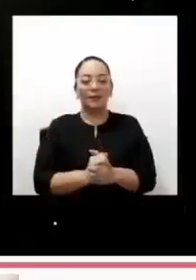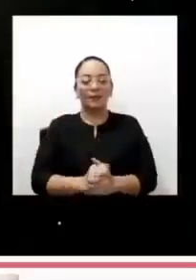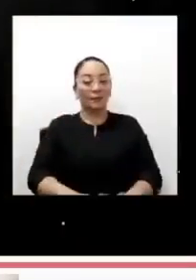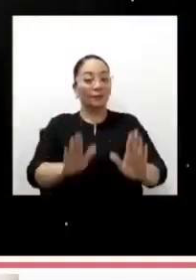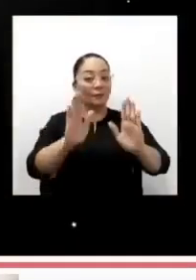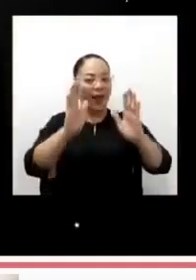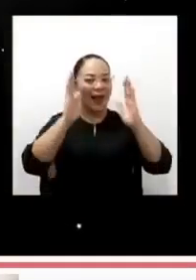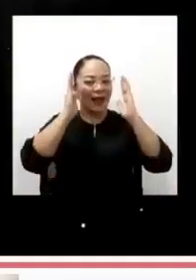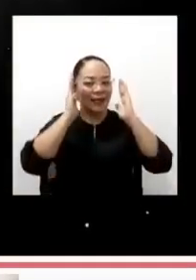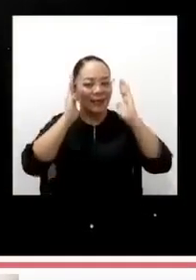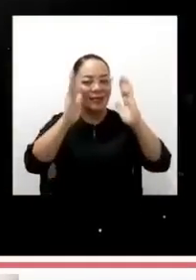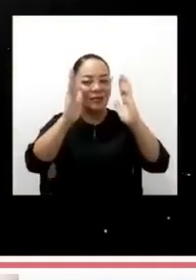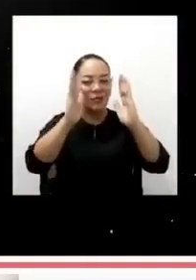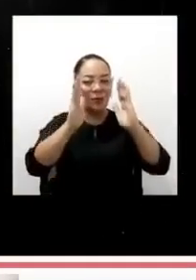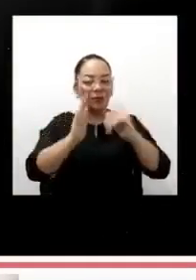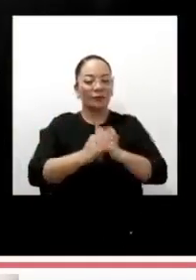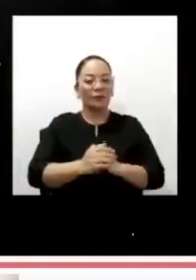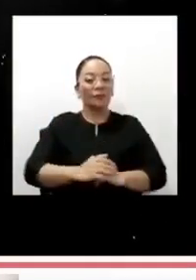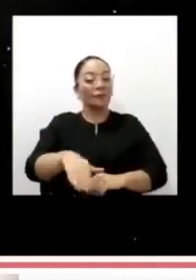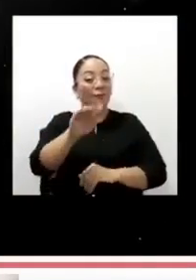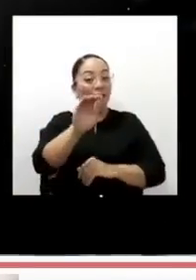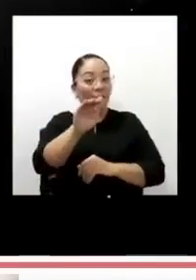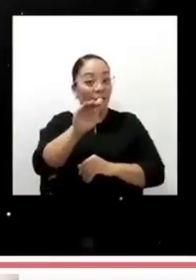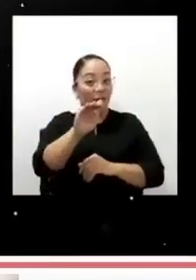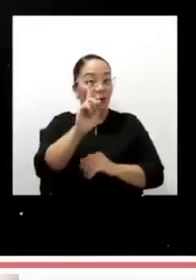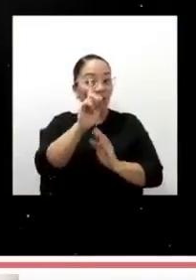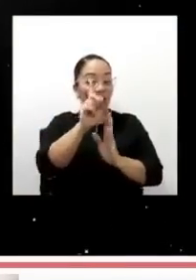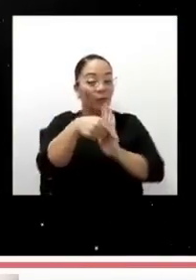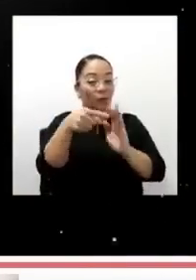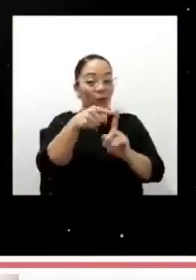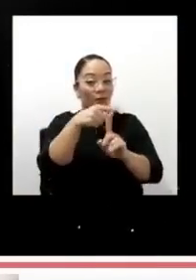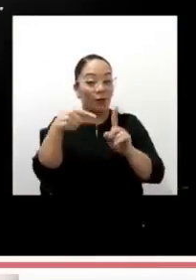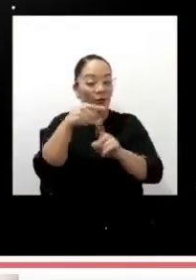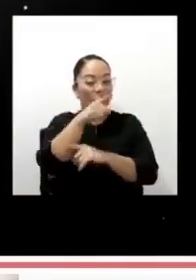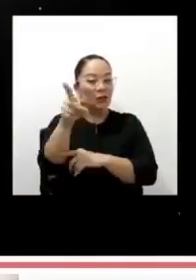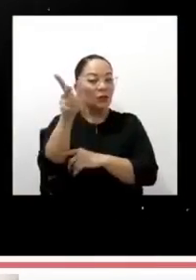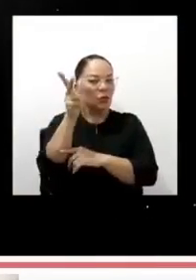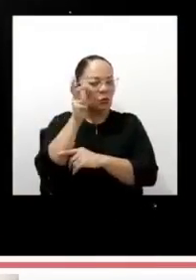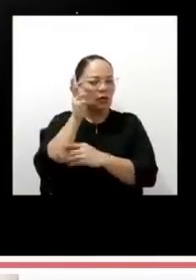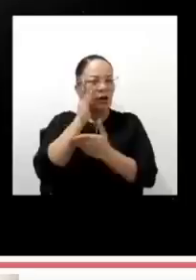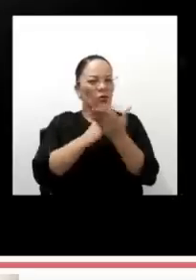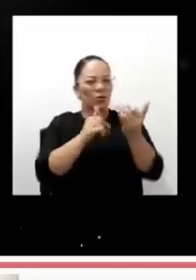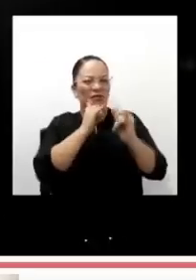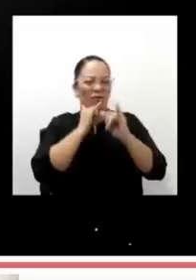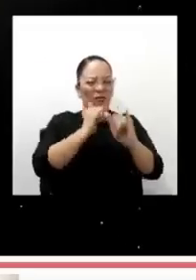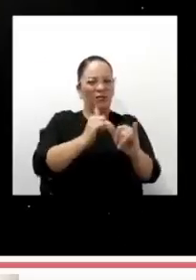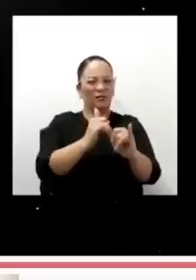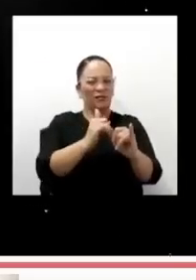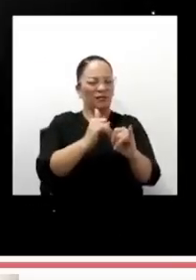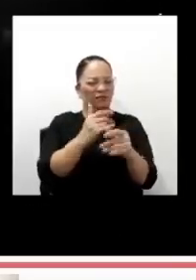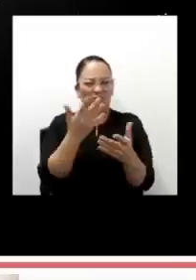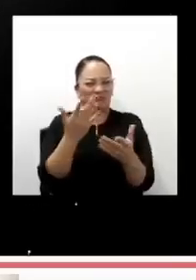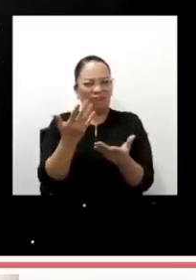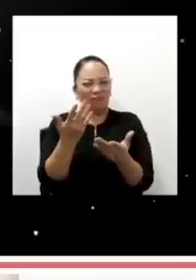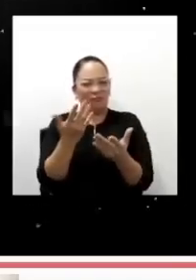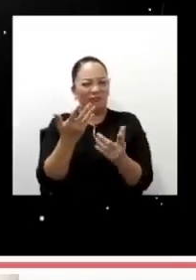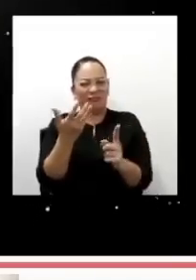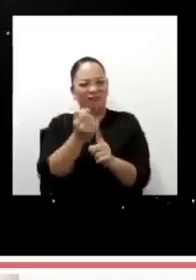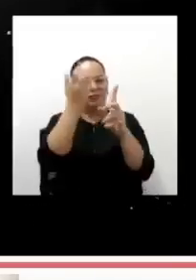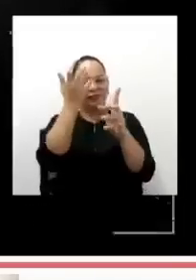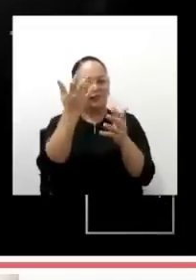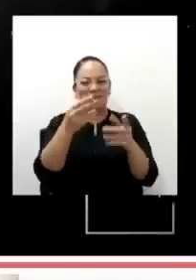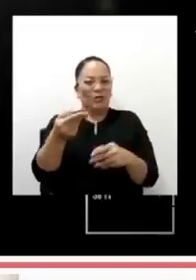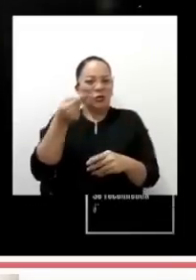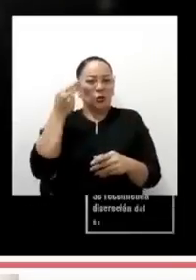Atención, queremos advertirles que durante el siguiente minuto y medio van a escuchar algunas de las acusaciones más impactantes en la historia penal